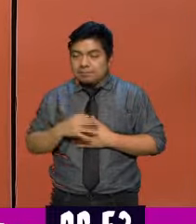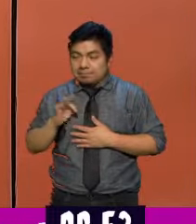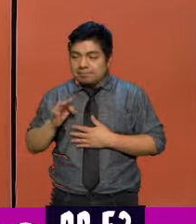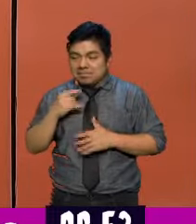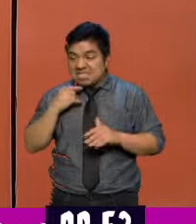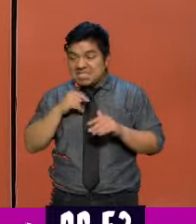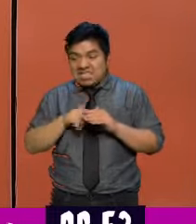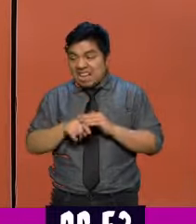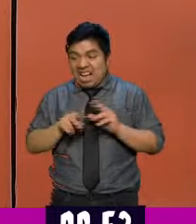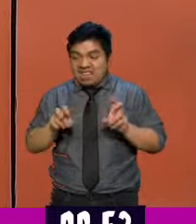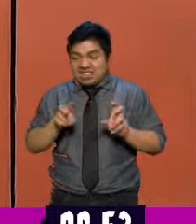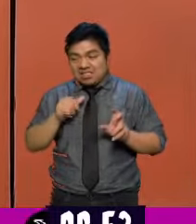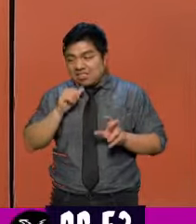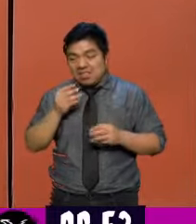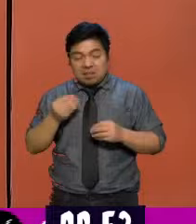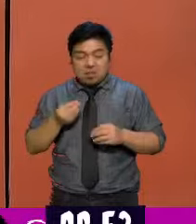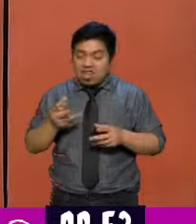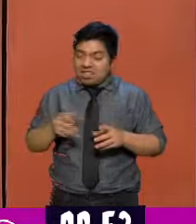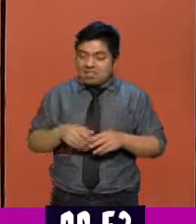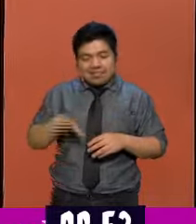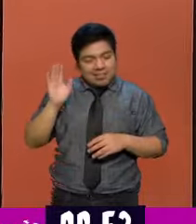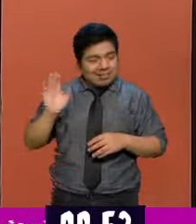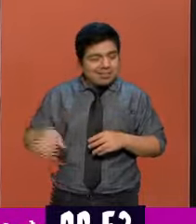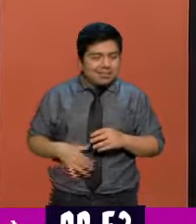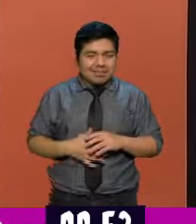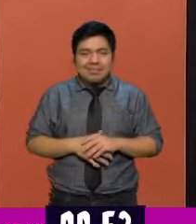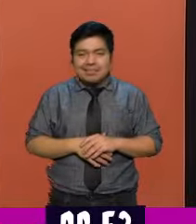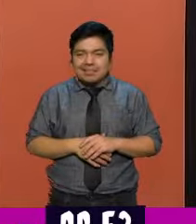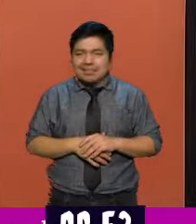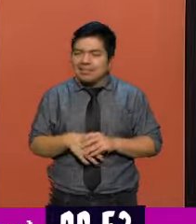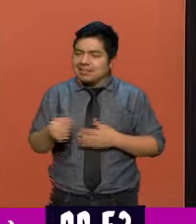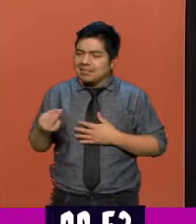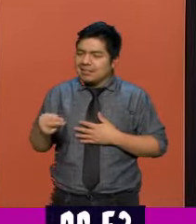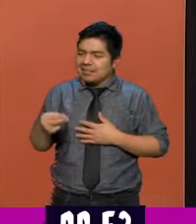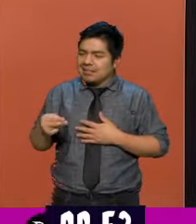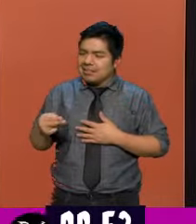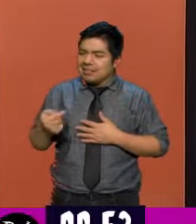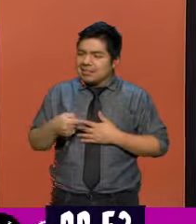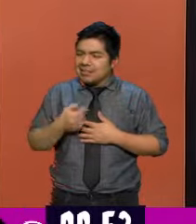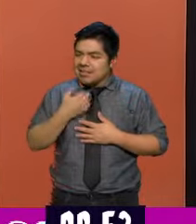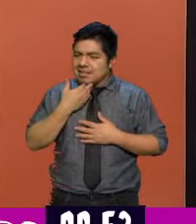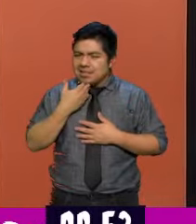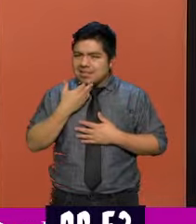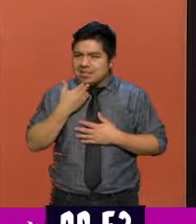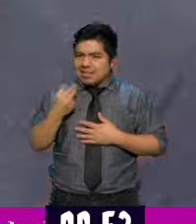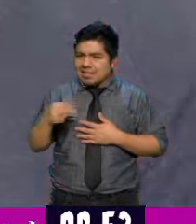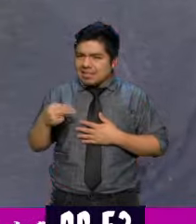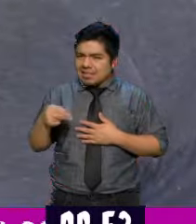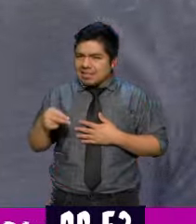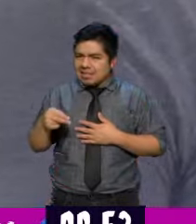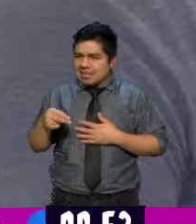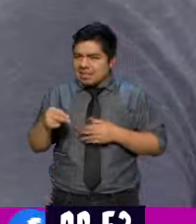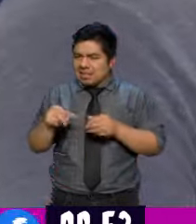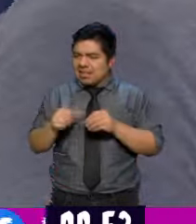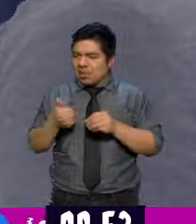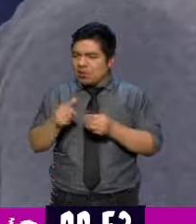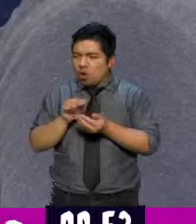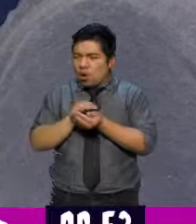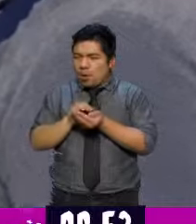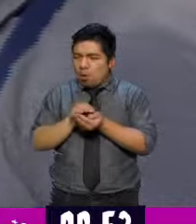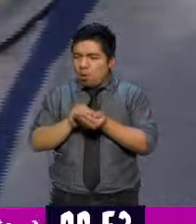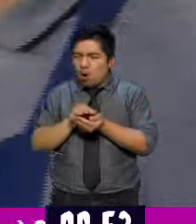quejando, ¿eh? Estaba diciendo, se estaba quejando hace rato. ¿Saben qué me dijeron? ¿Cómo se llaman? Hace rato dijo. ¿Cómo se llaman las que son como bolita?